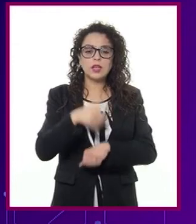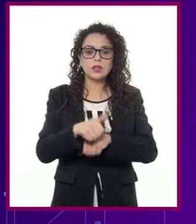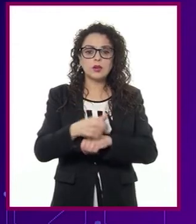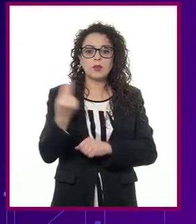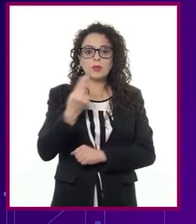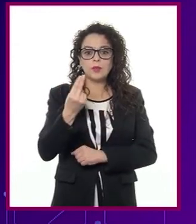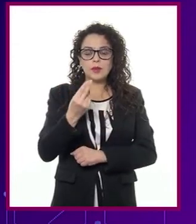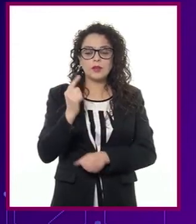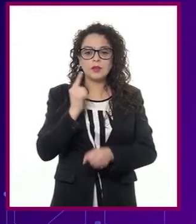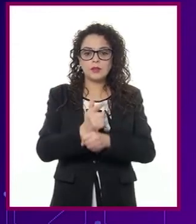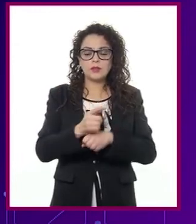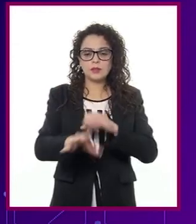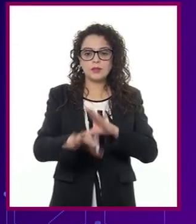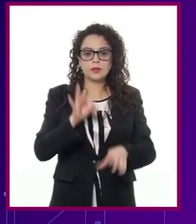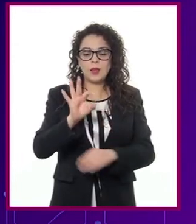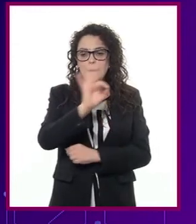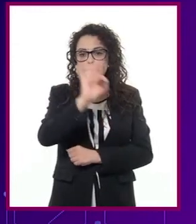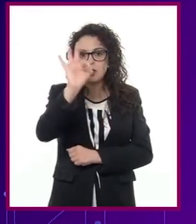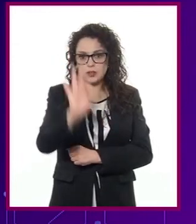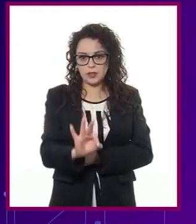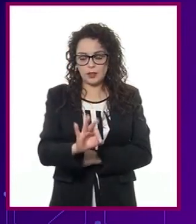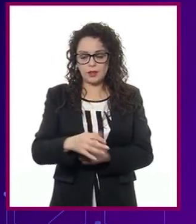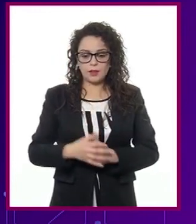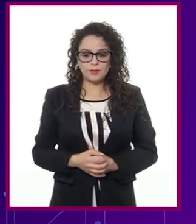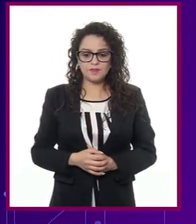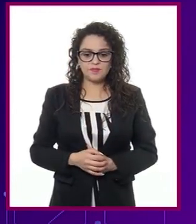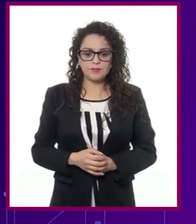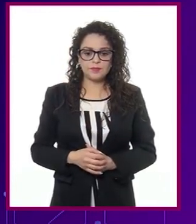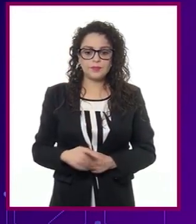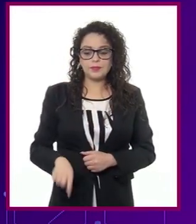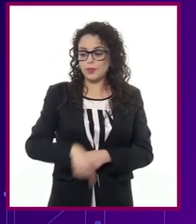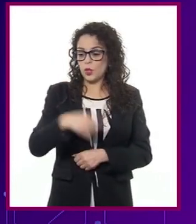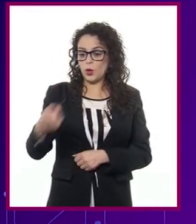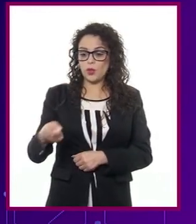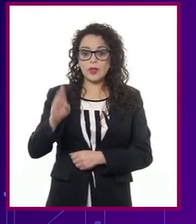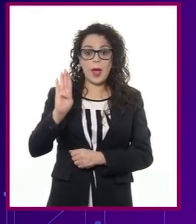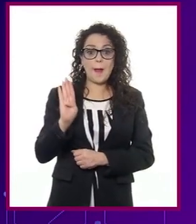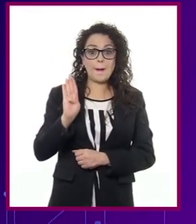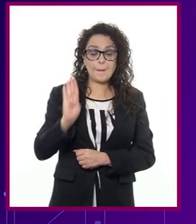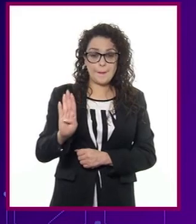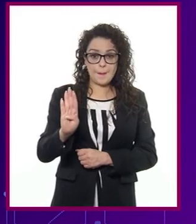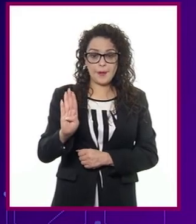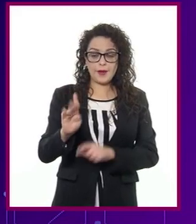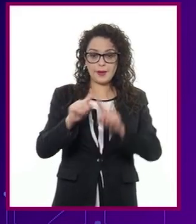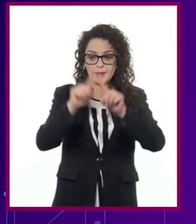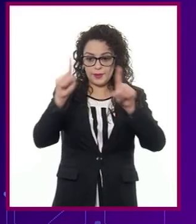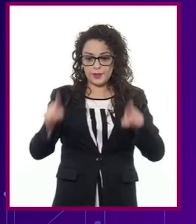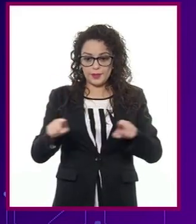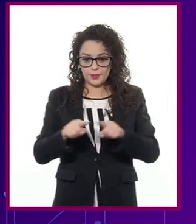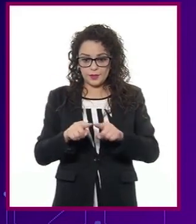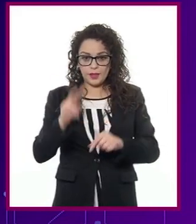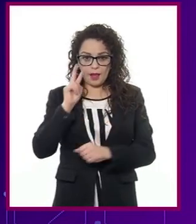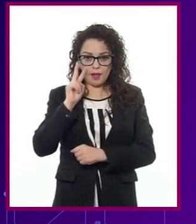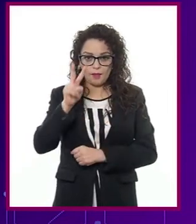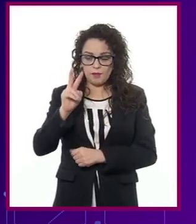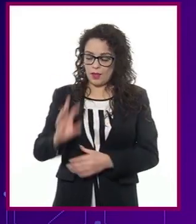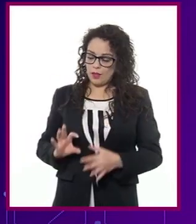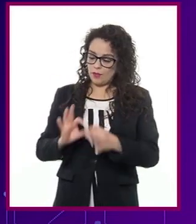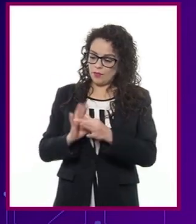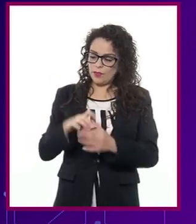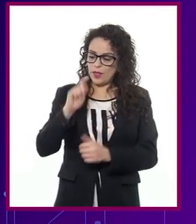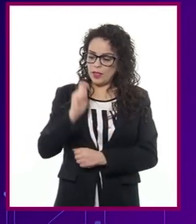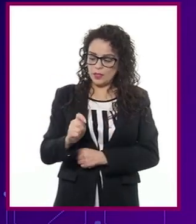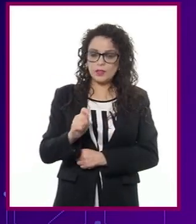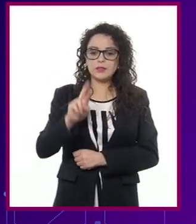requiere obtener el porcentaje. En el recuadro B se representa el procedimiento correspondiente a una regla